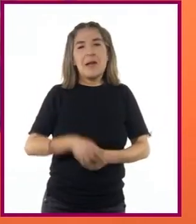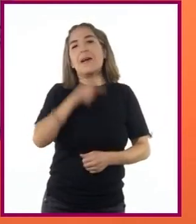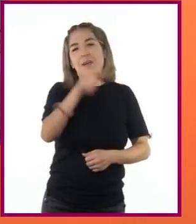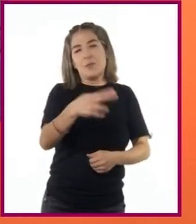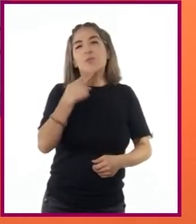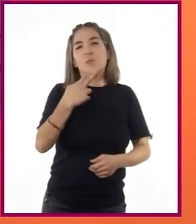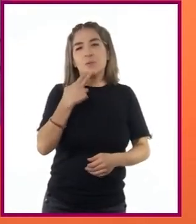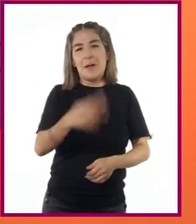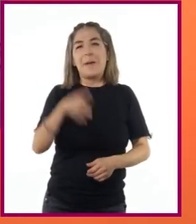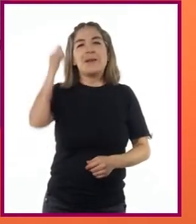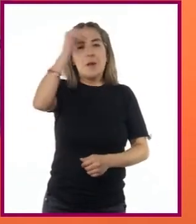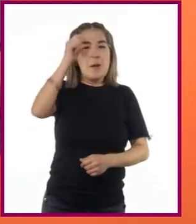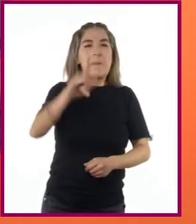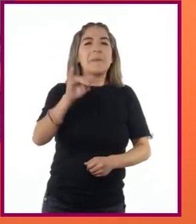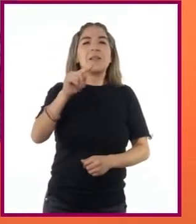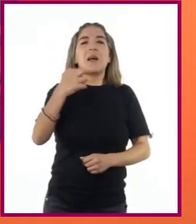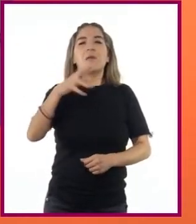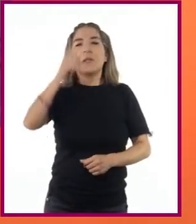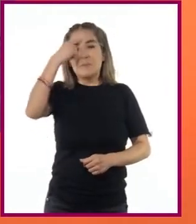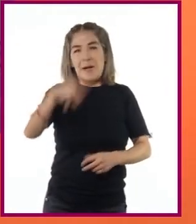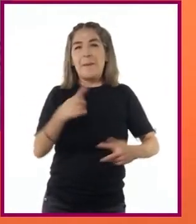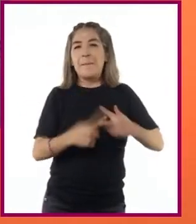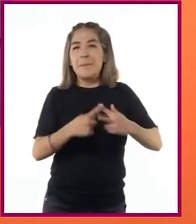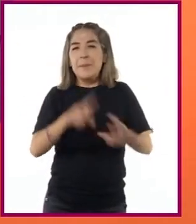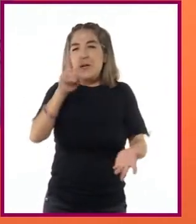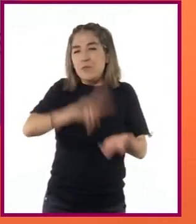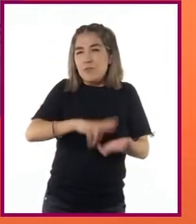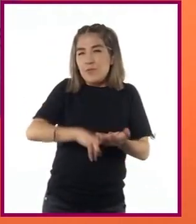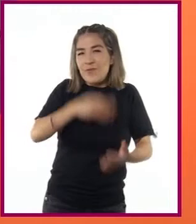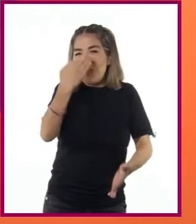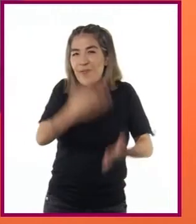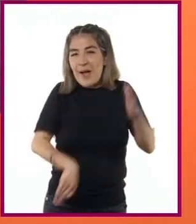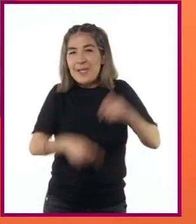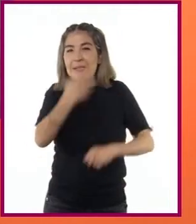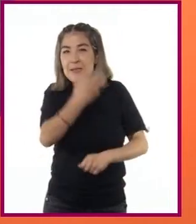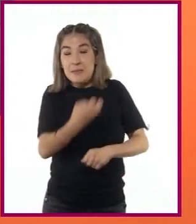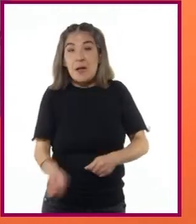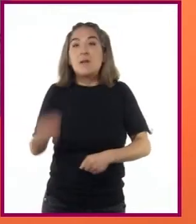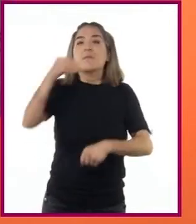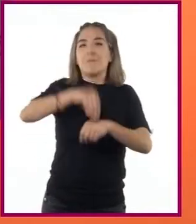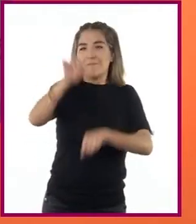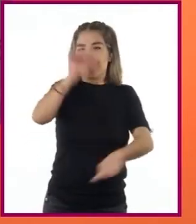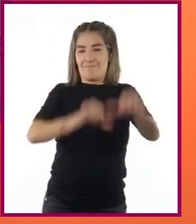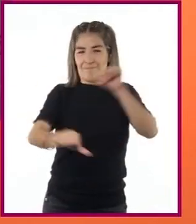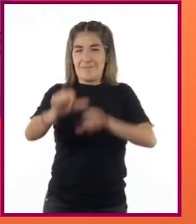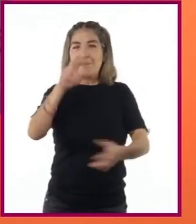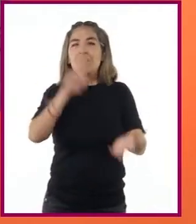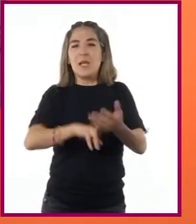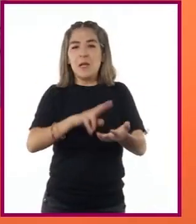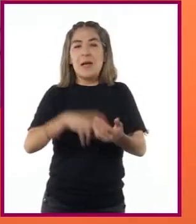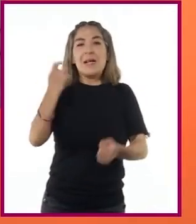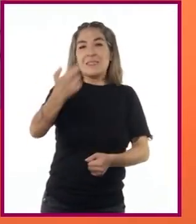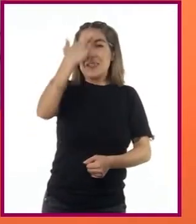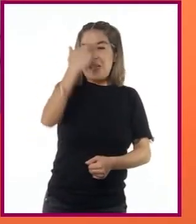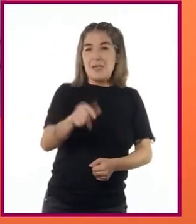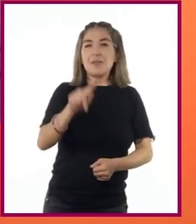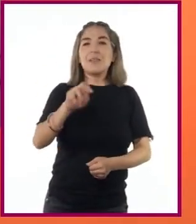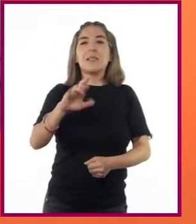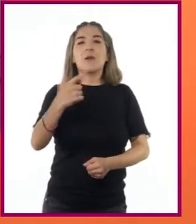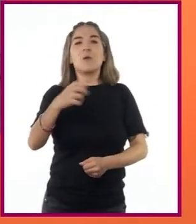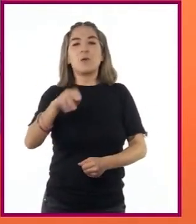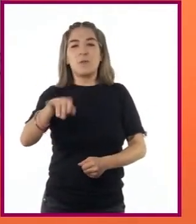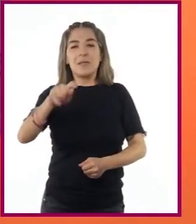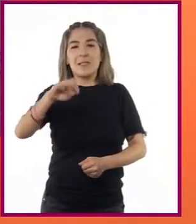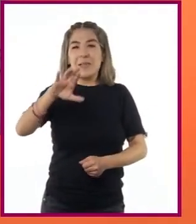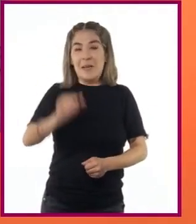el teorema de Pitágoras para calcular el valor faltante y sustituir el valor en la razón trigonométrica